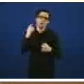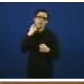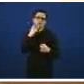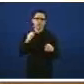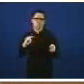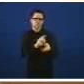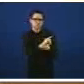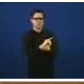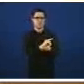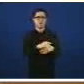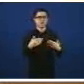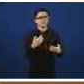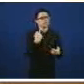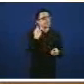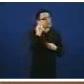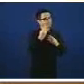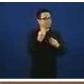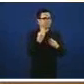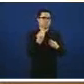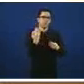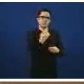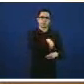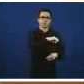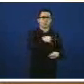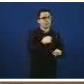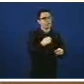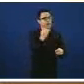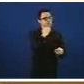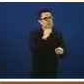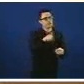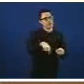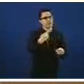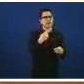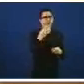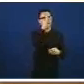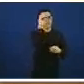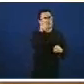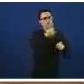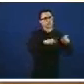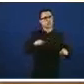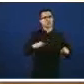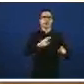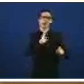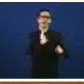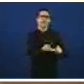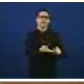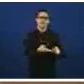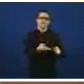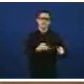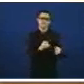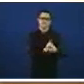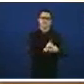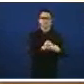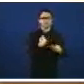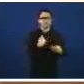que agora Vostedes Non abusen Tamén Da boa fe Dos cidadanes Afectados Polos bancos Espero Que non